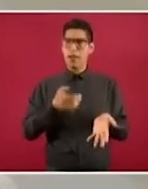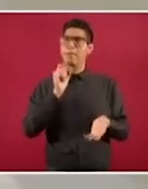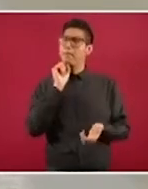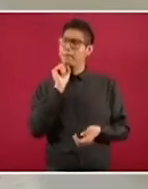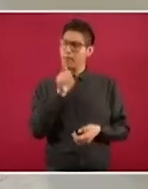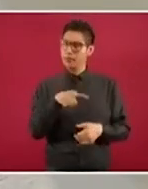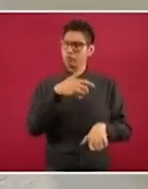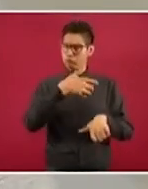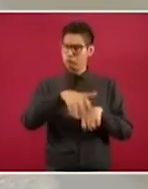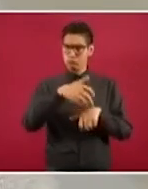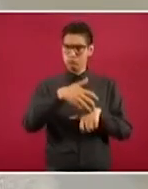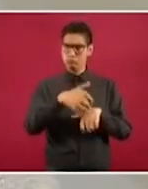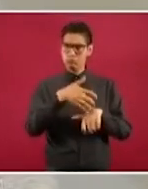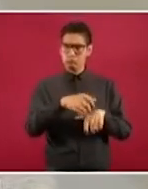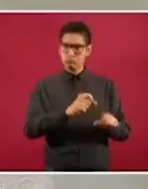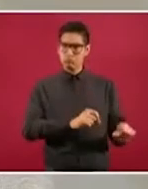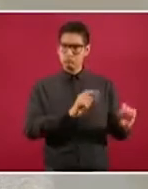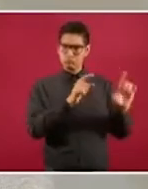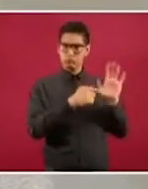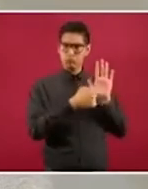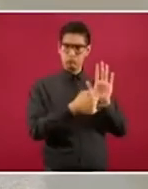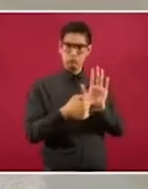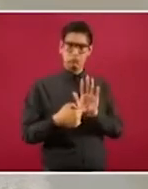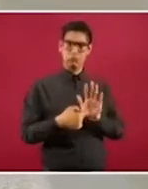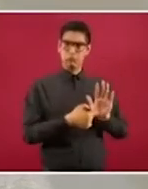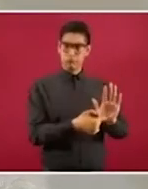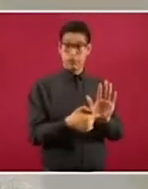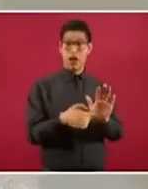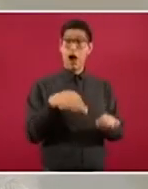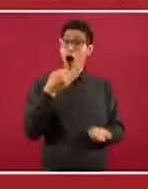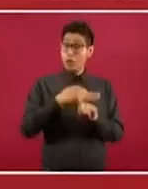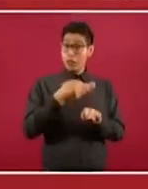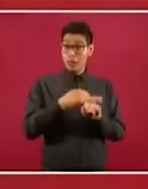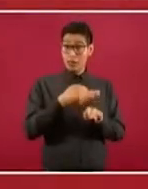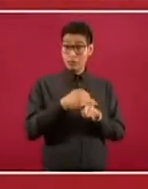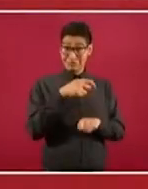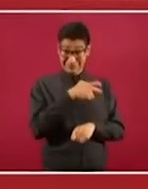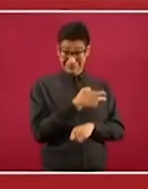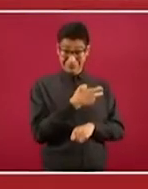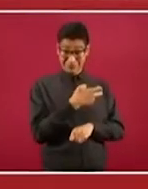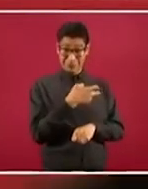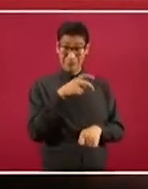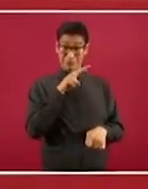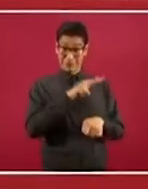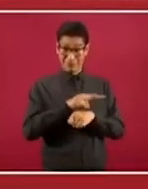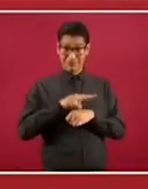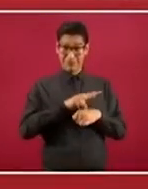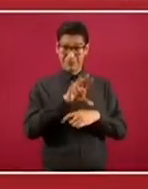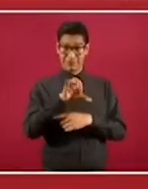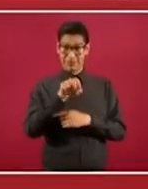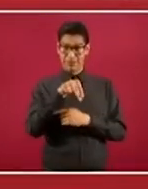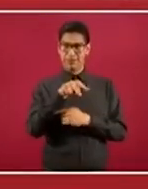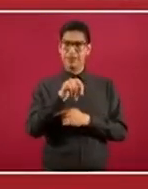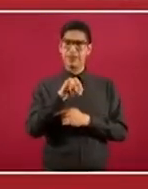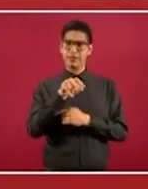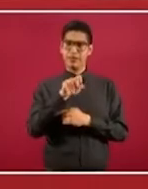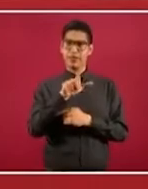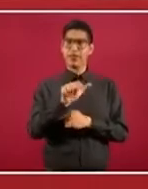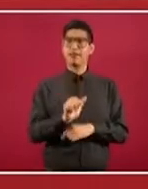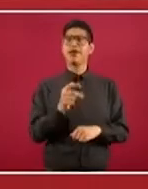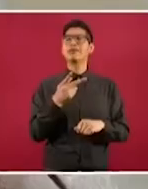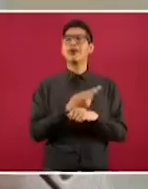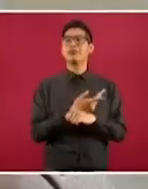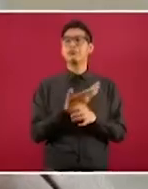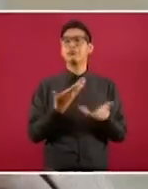los números de vigilancia centinela, no se van a ver en este momento. Recuerden que como lo acabamos de ver, hay un total